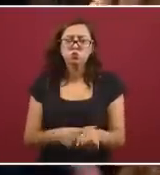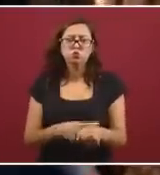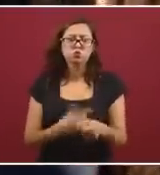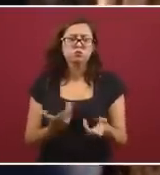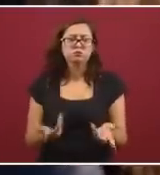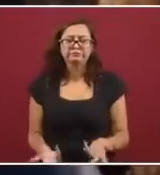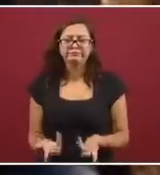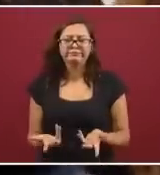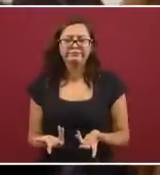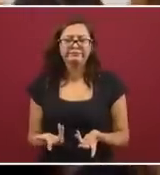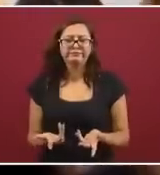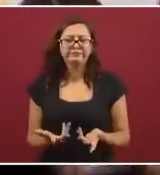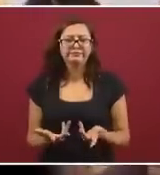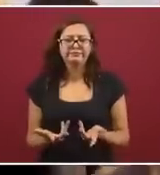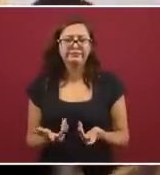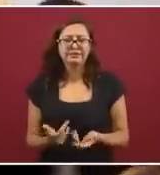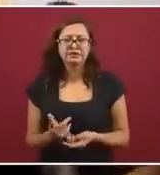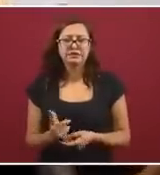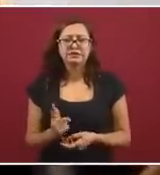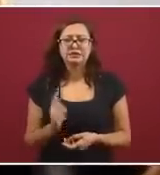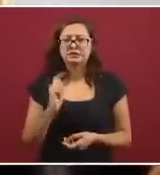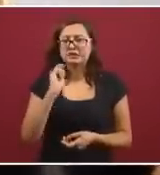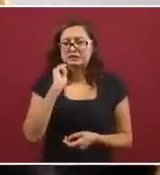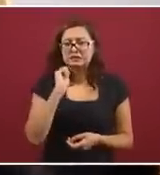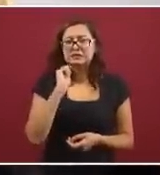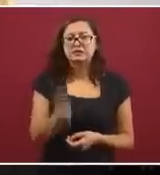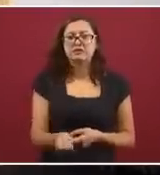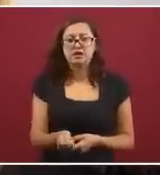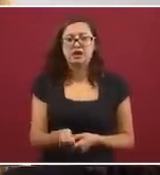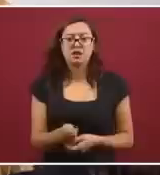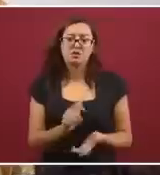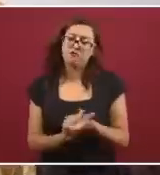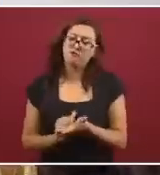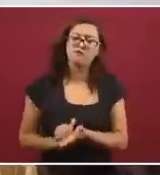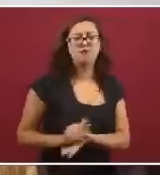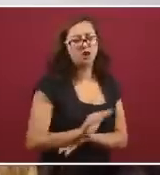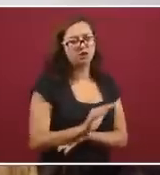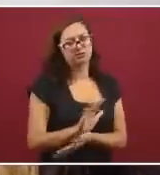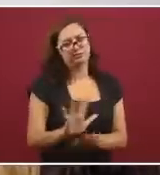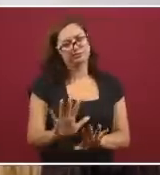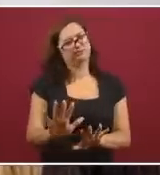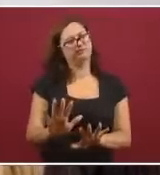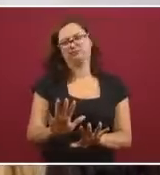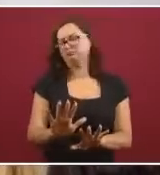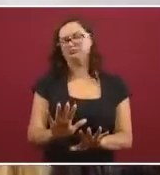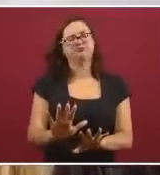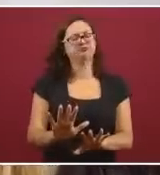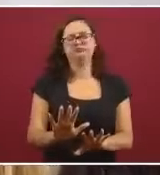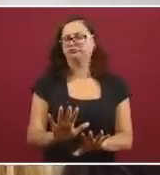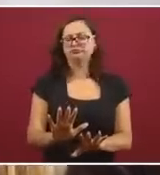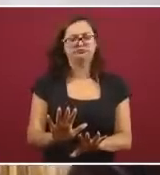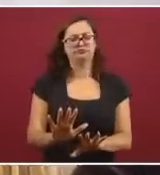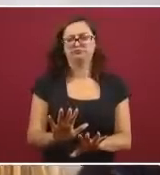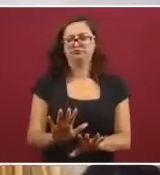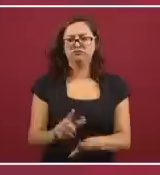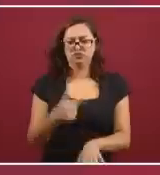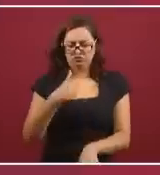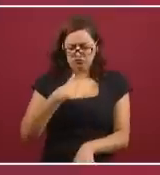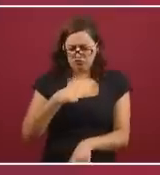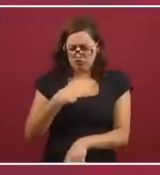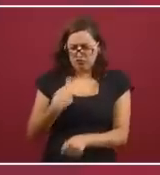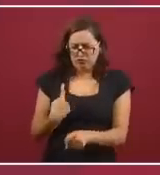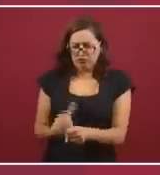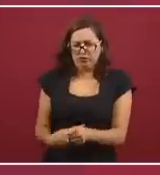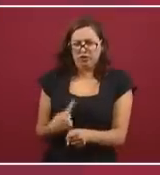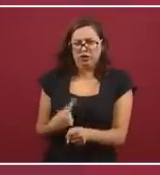eso no significa que se les va a despedir yo estoy enfermo